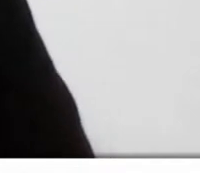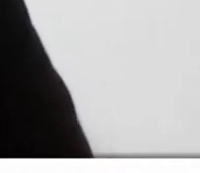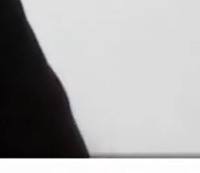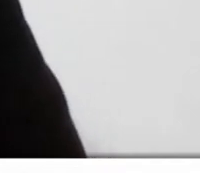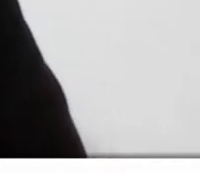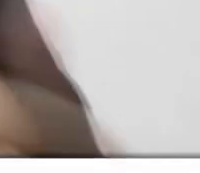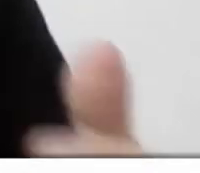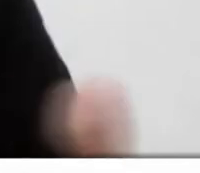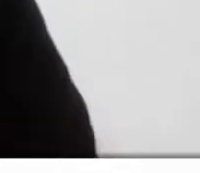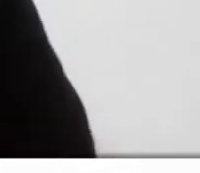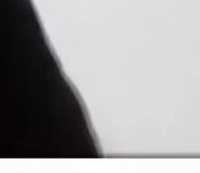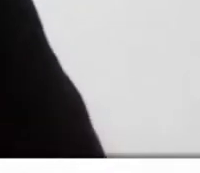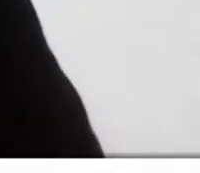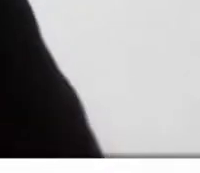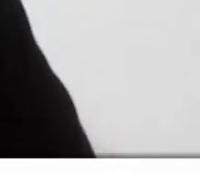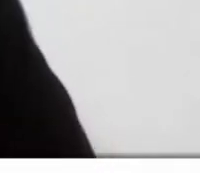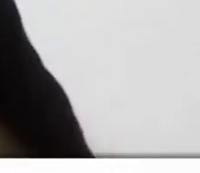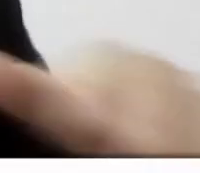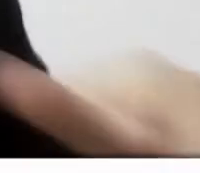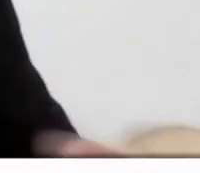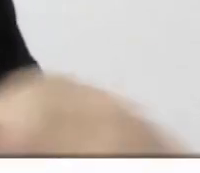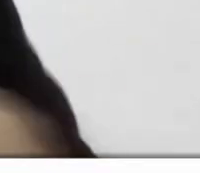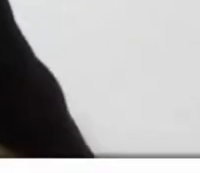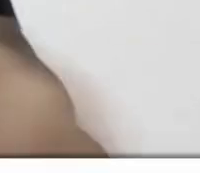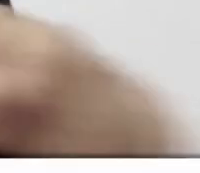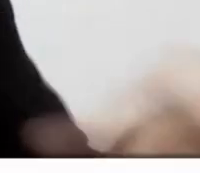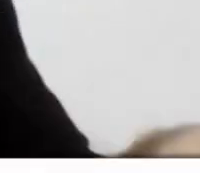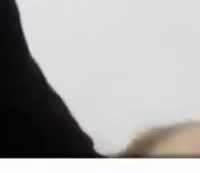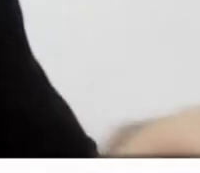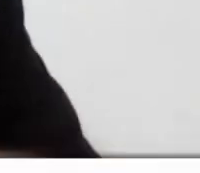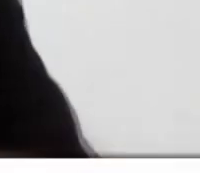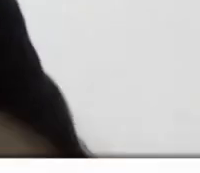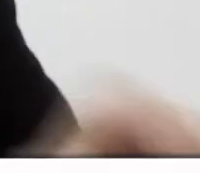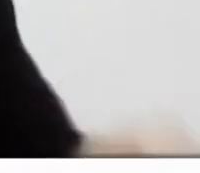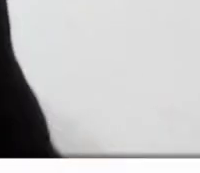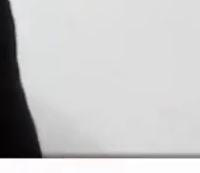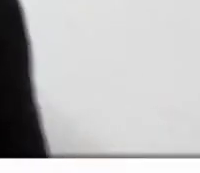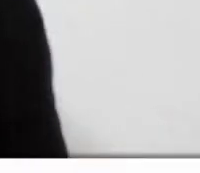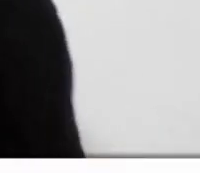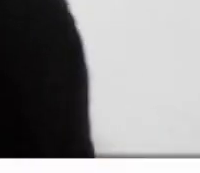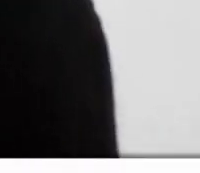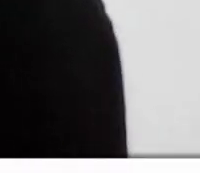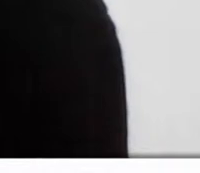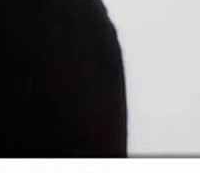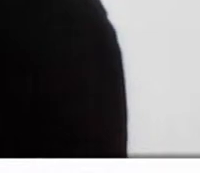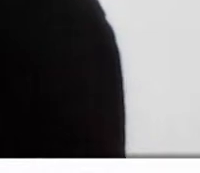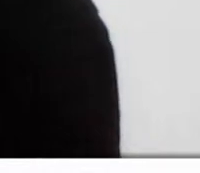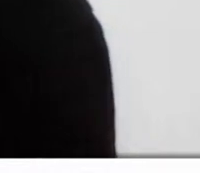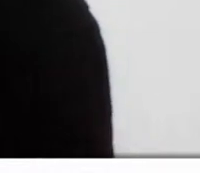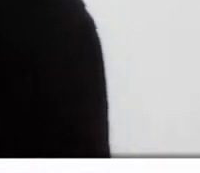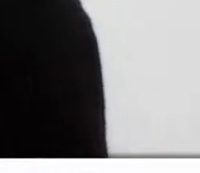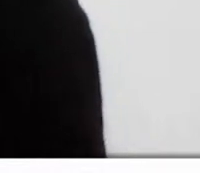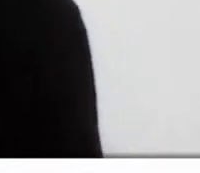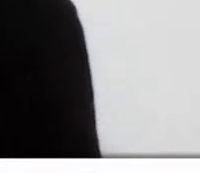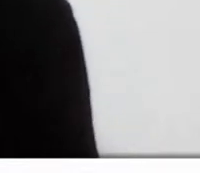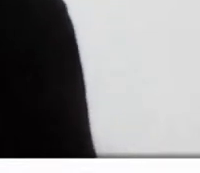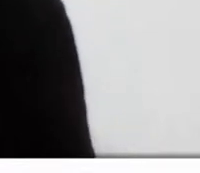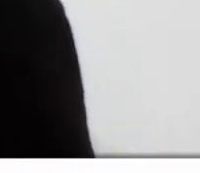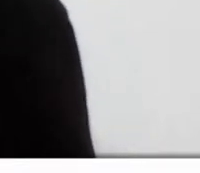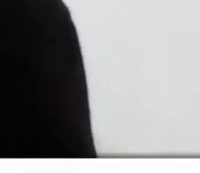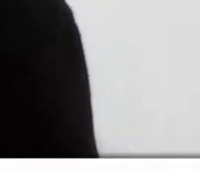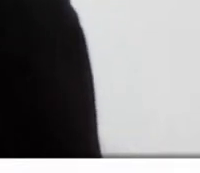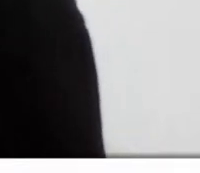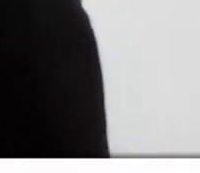asistencia económica de emergencia a los sectores del comercio, de la producción, de los servicios que se ven afectados por